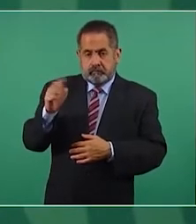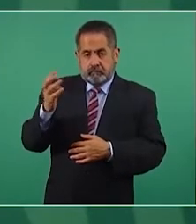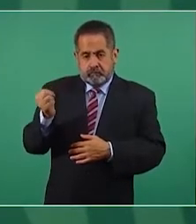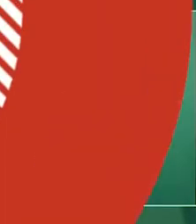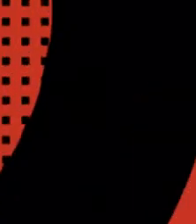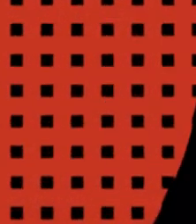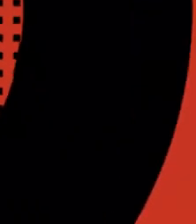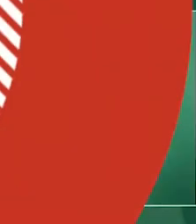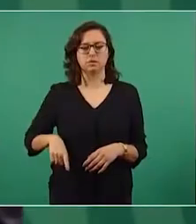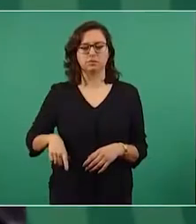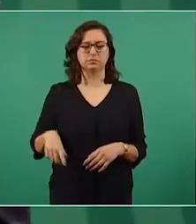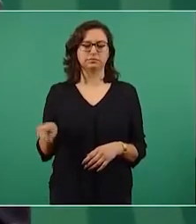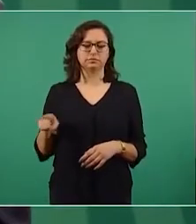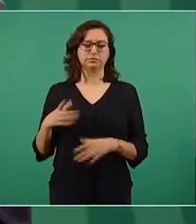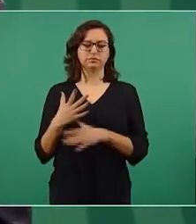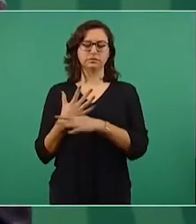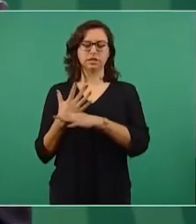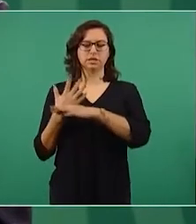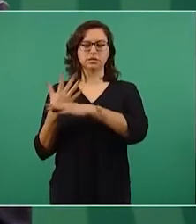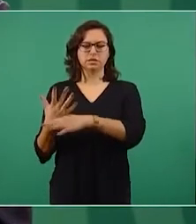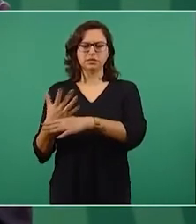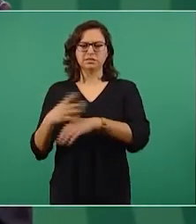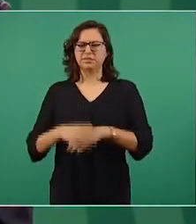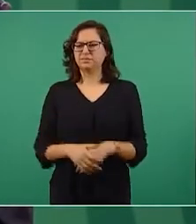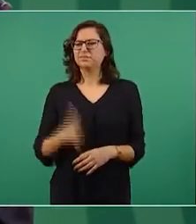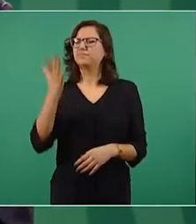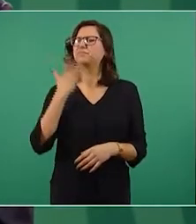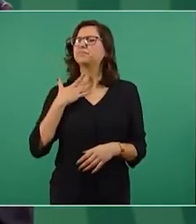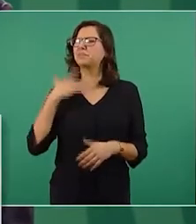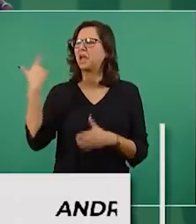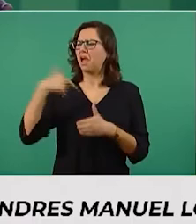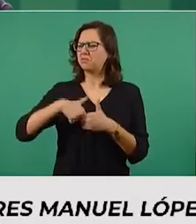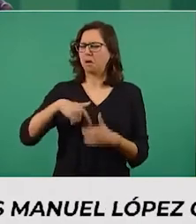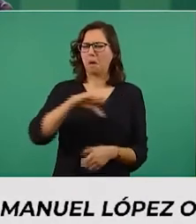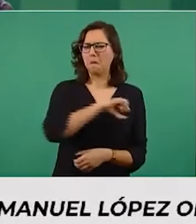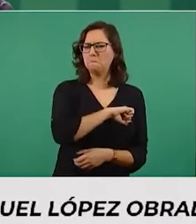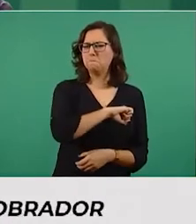49.9, de que no importaba que aumentara la gasolina.